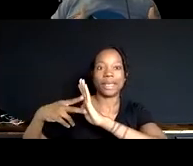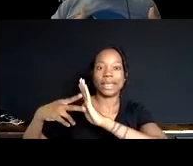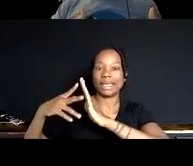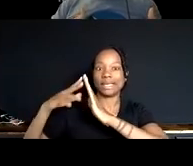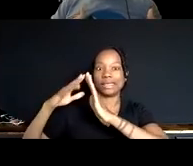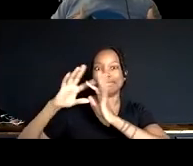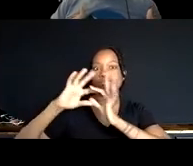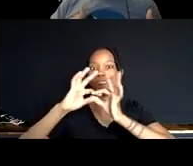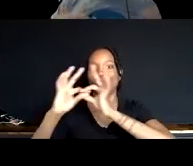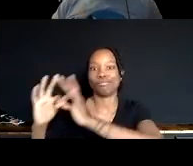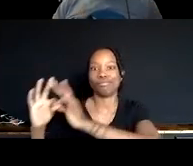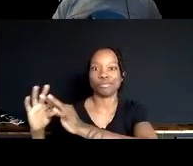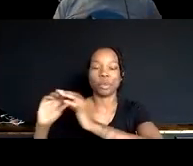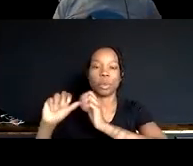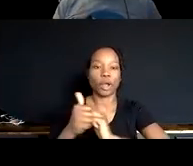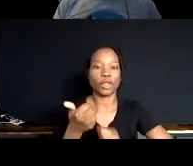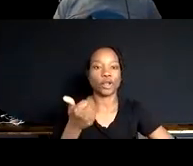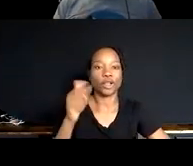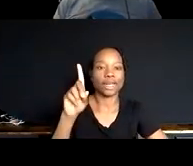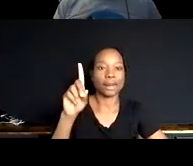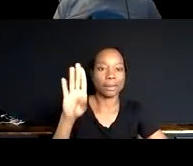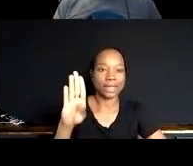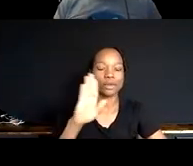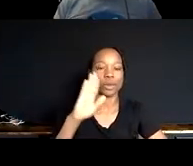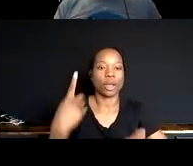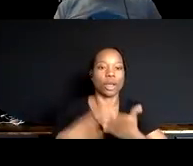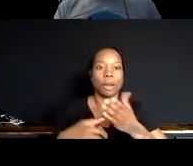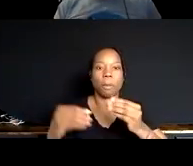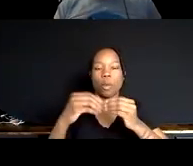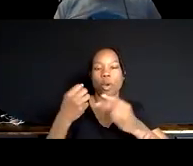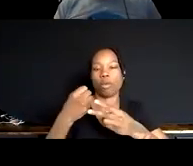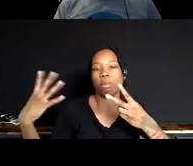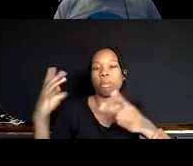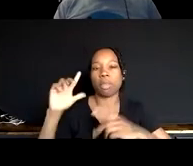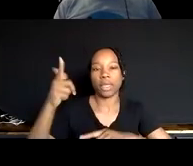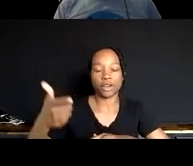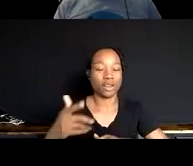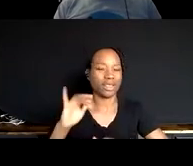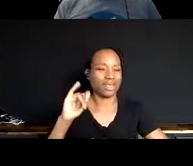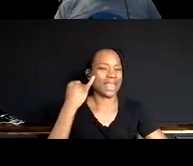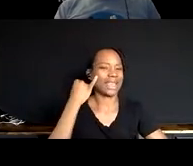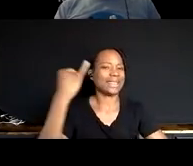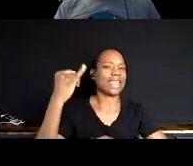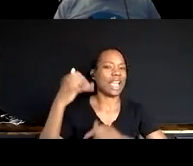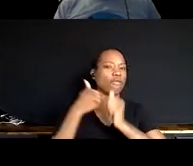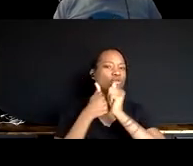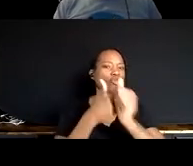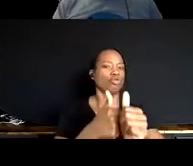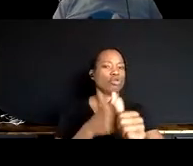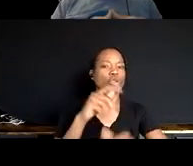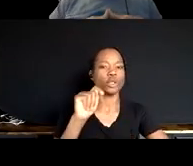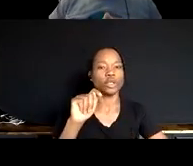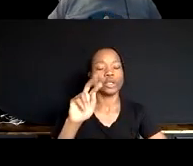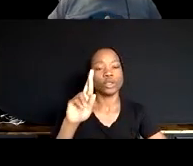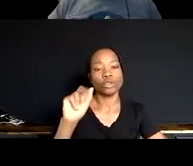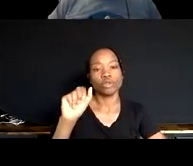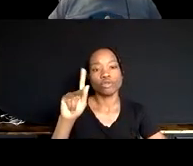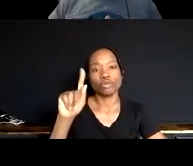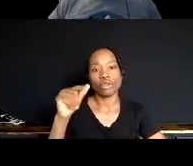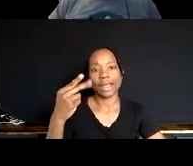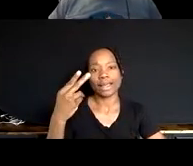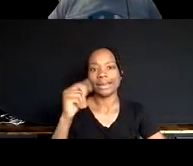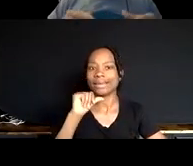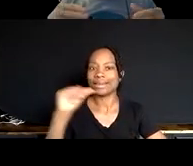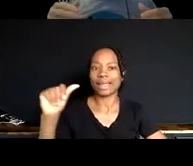y forma parte de otras bases de datos de las que vamos a hablar luego. Y esto no es nuevo, la idea de vigilancia y rastreo no